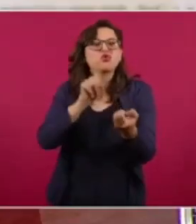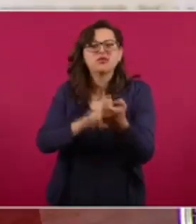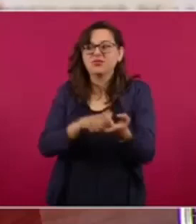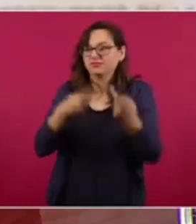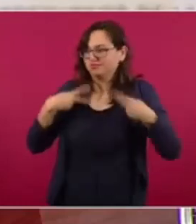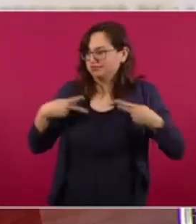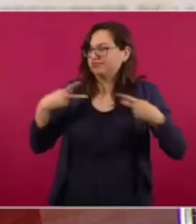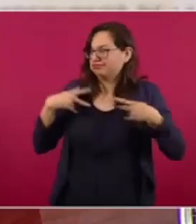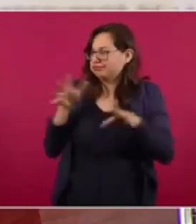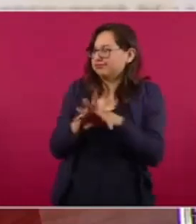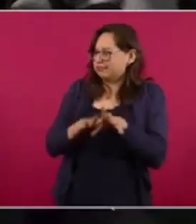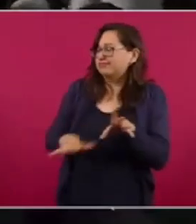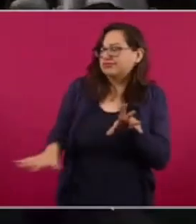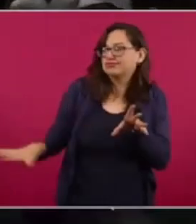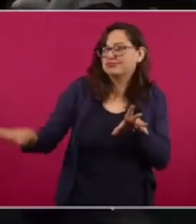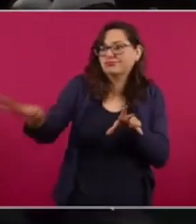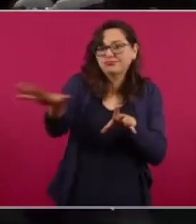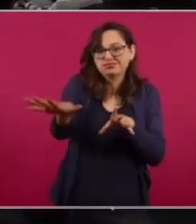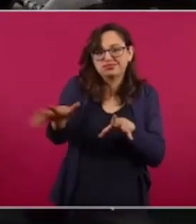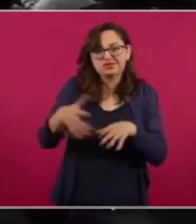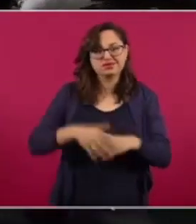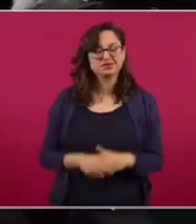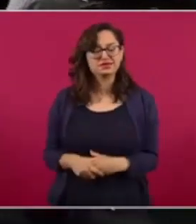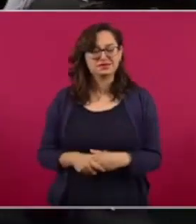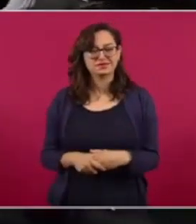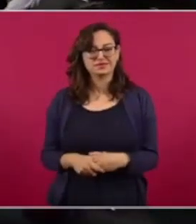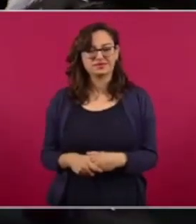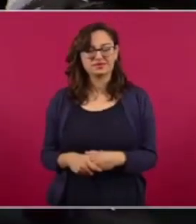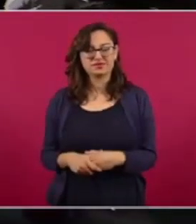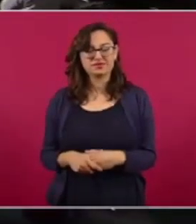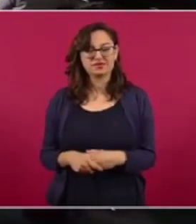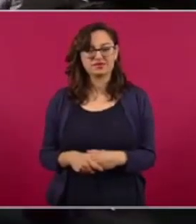Uno de los más leídos